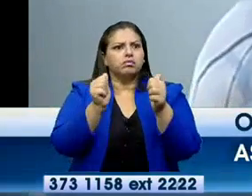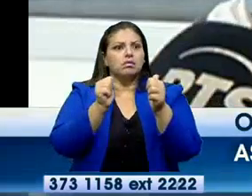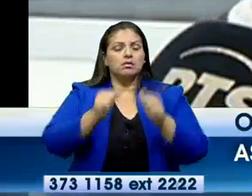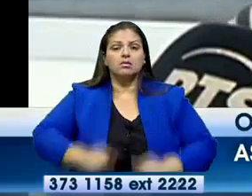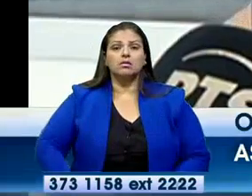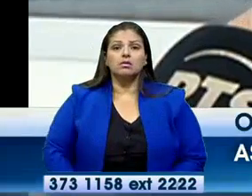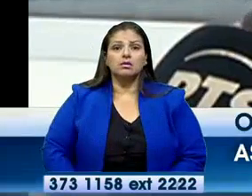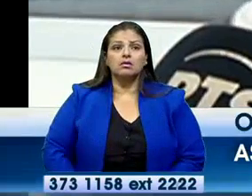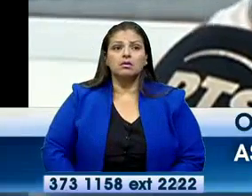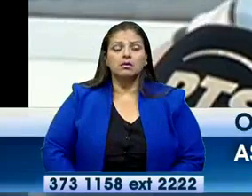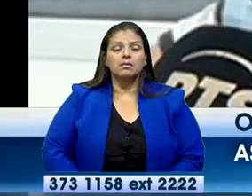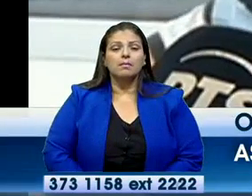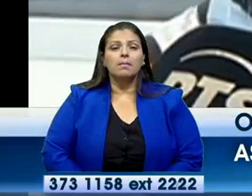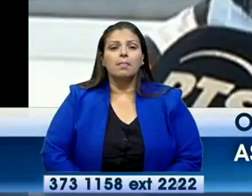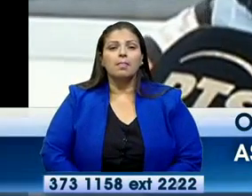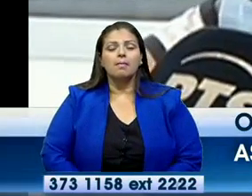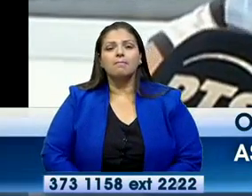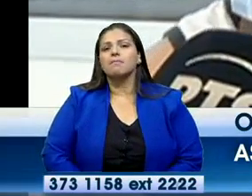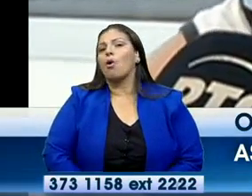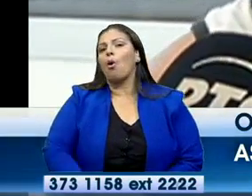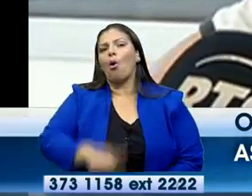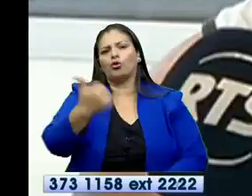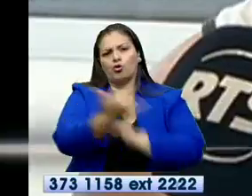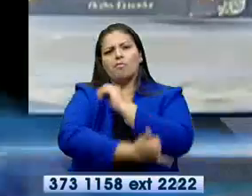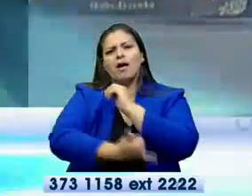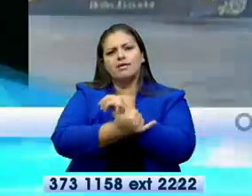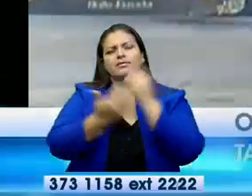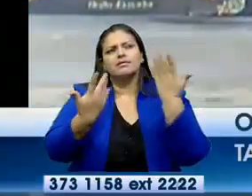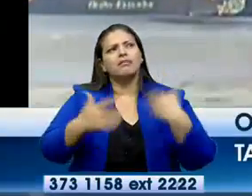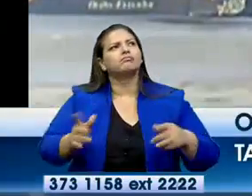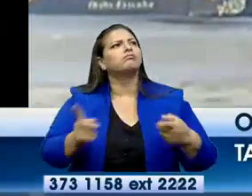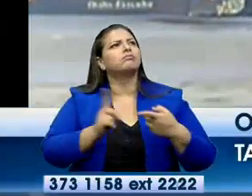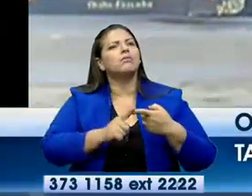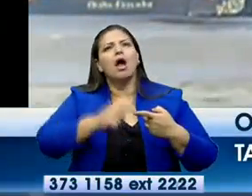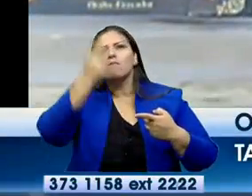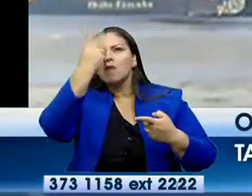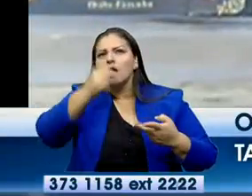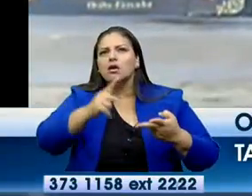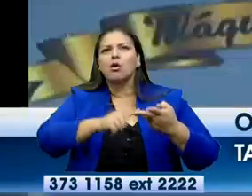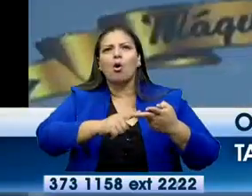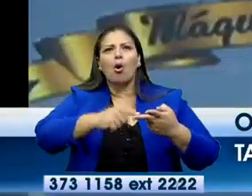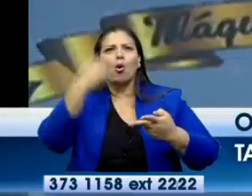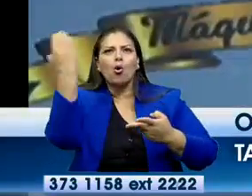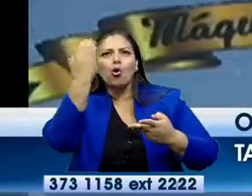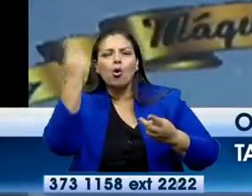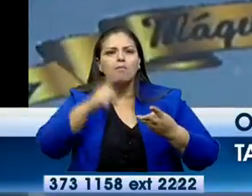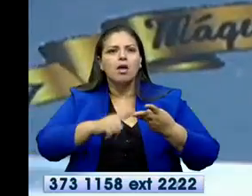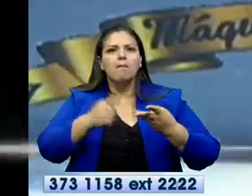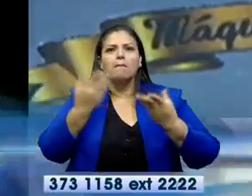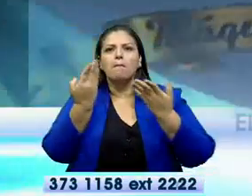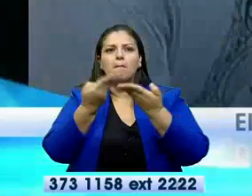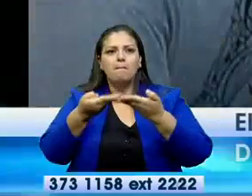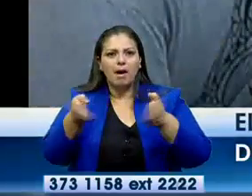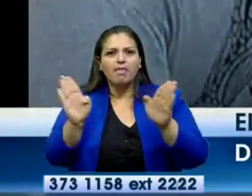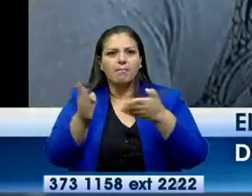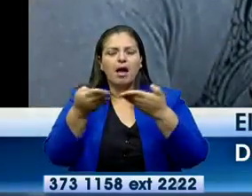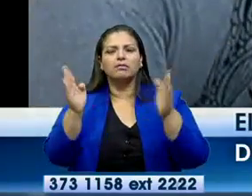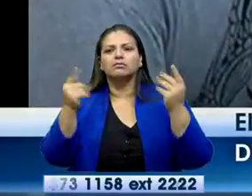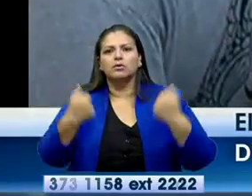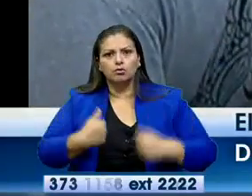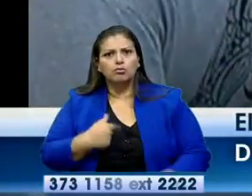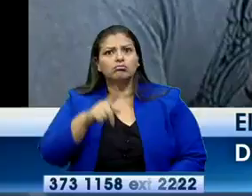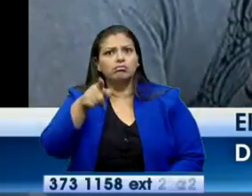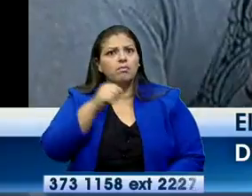convención. Yo he trabajado ya en varios países, México, Colombia, he estado en Panamá viviendo, trabajando y